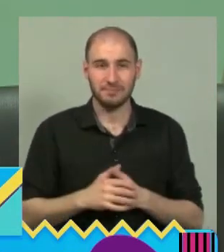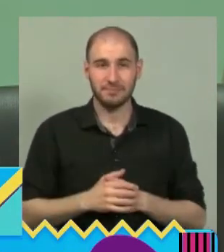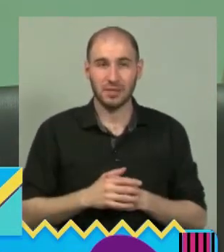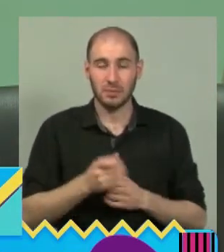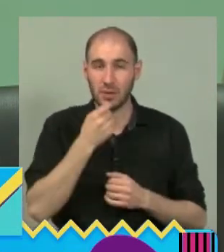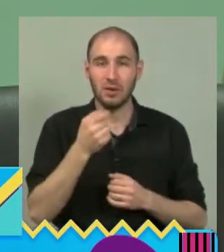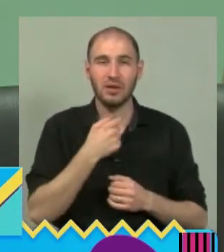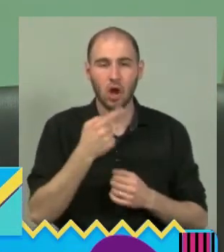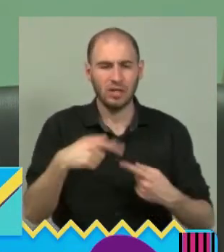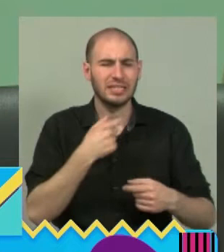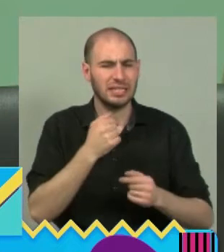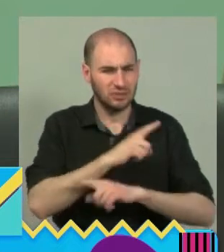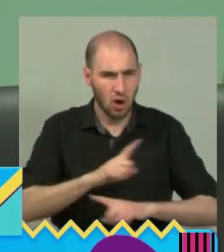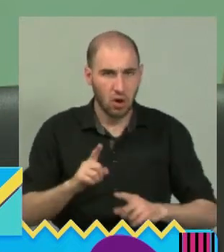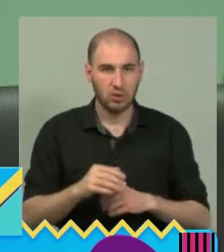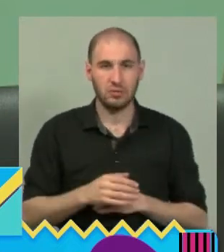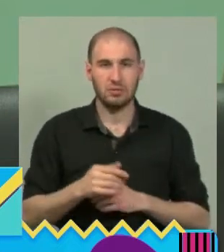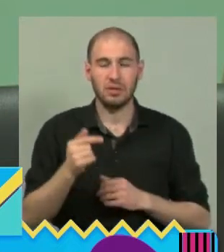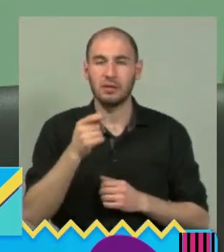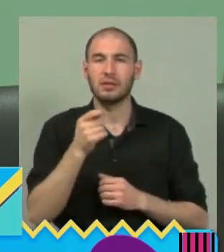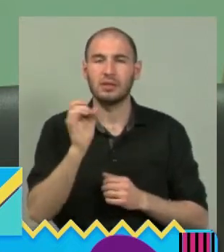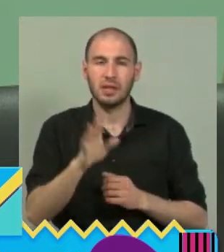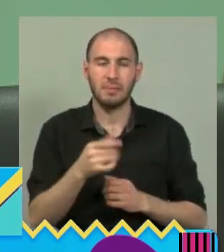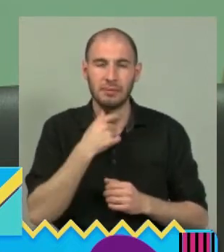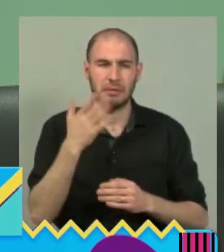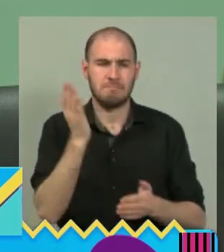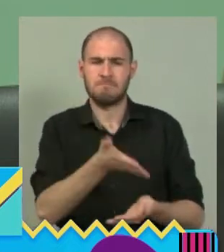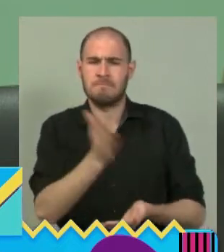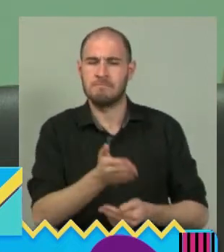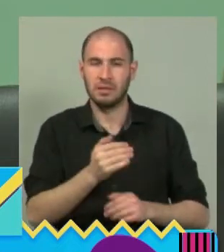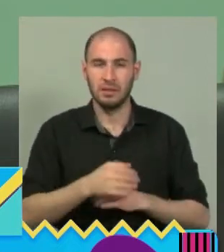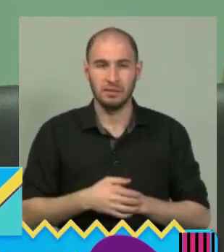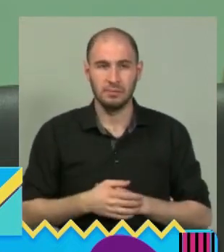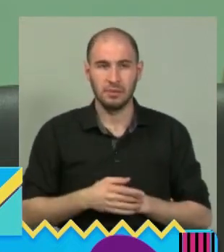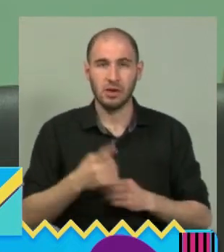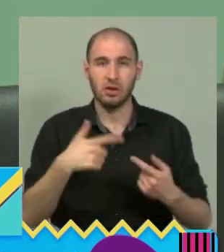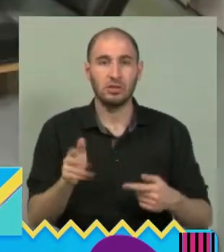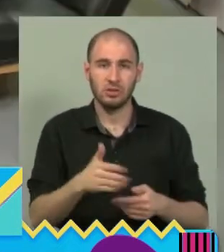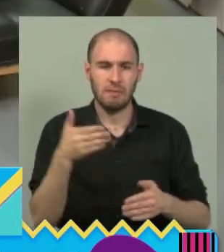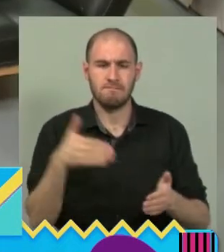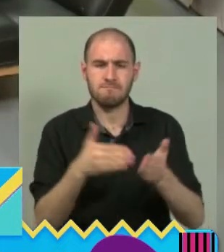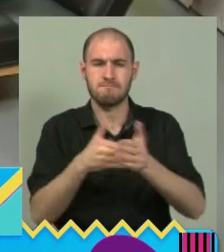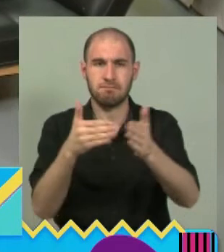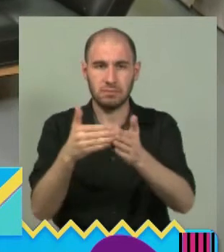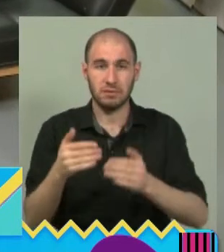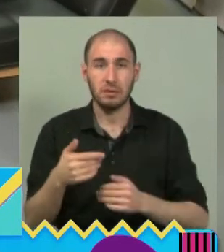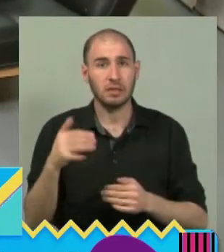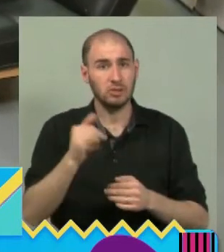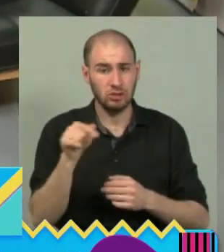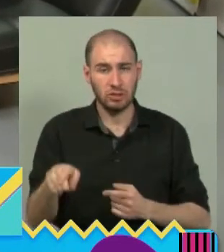no se quieren hacer las cosas bien y se nos quiere coartar todo tipo de actividad, nos